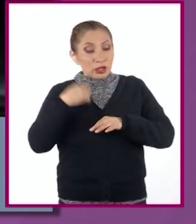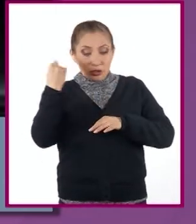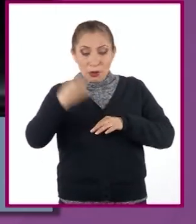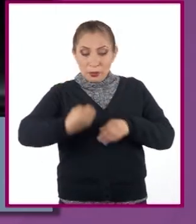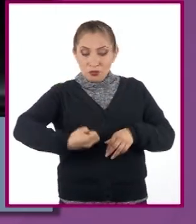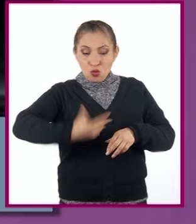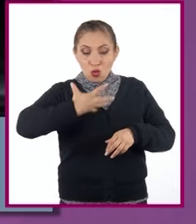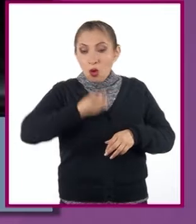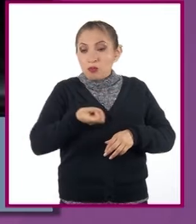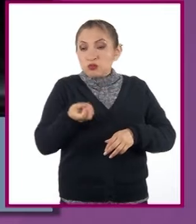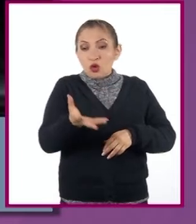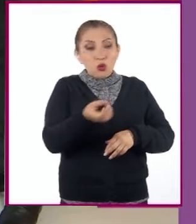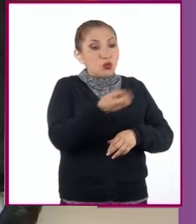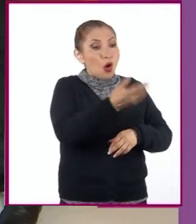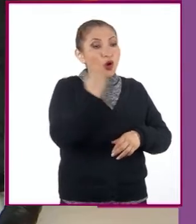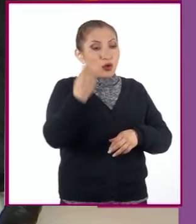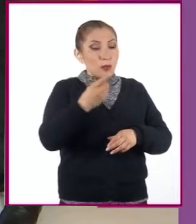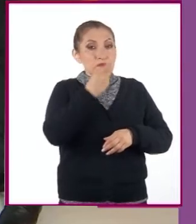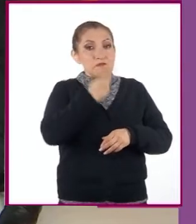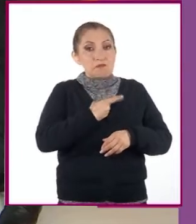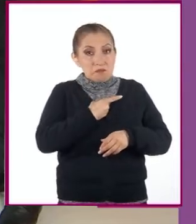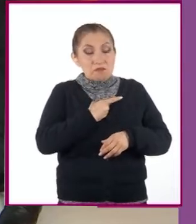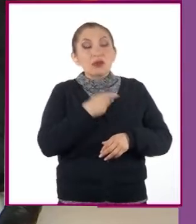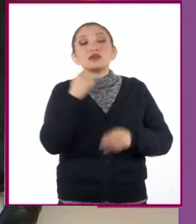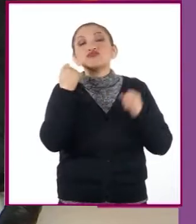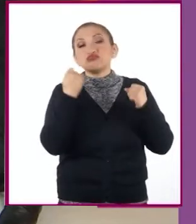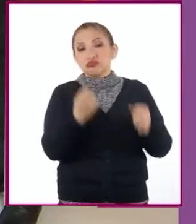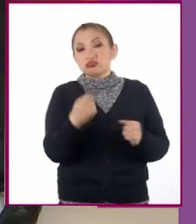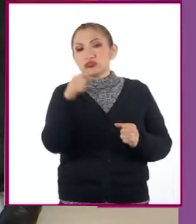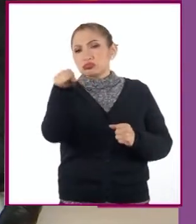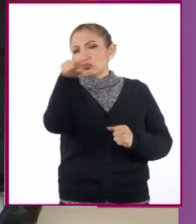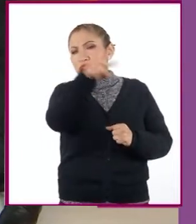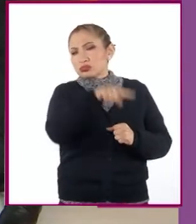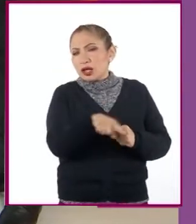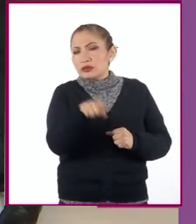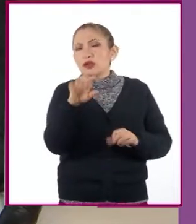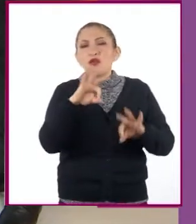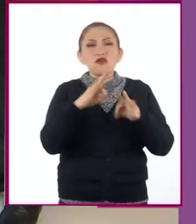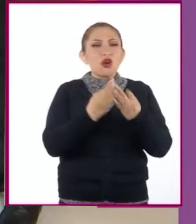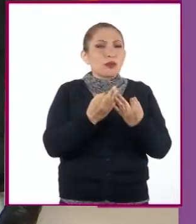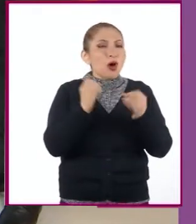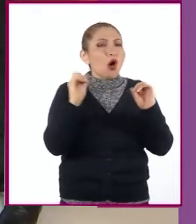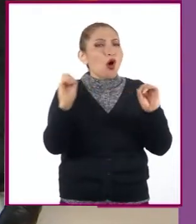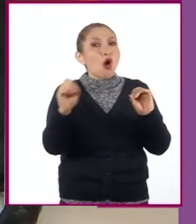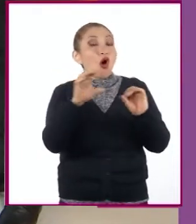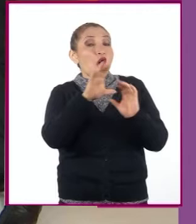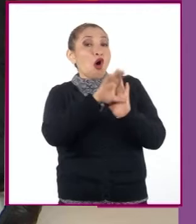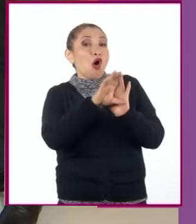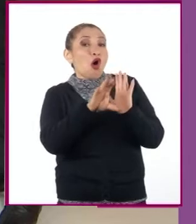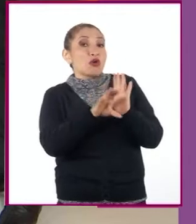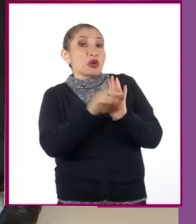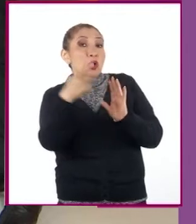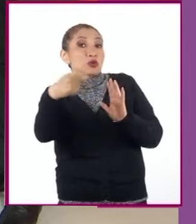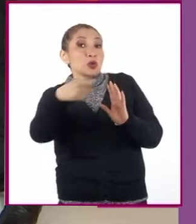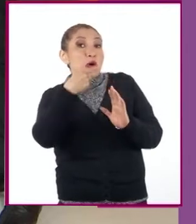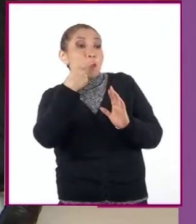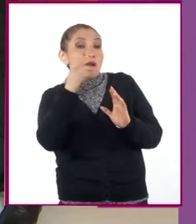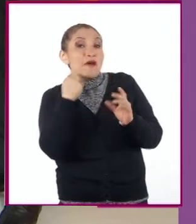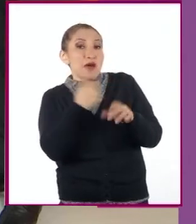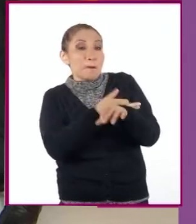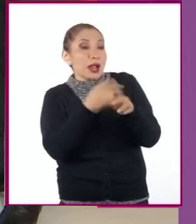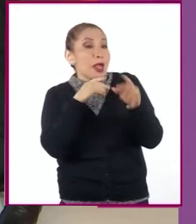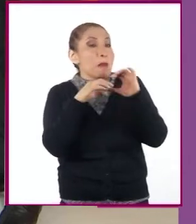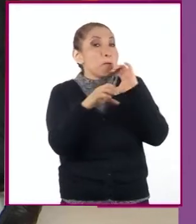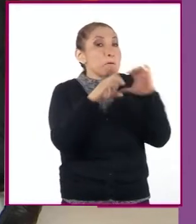nombramos y somos nombrados. Seguramente, ustedes tienen formas y códigos propios con los que dialogan con su